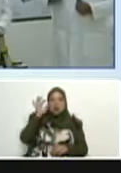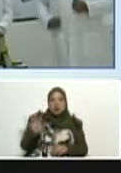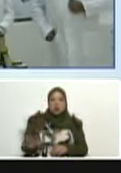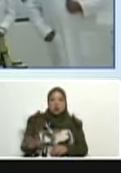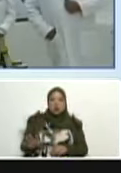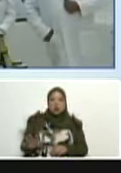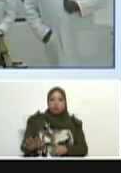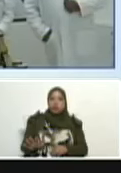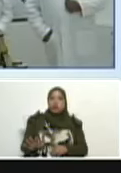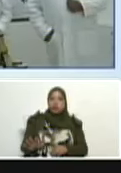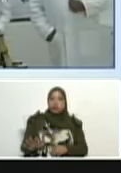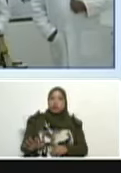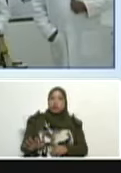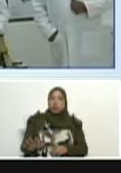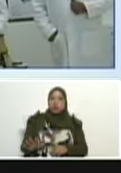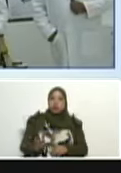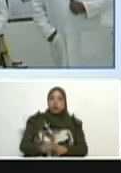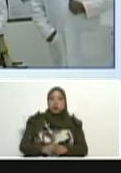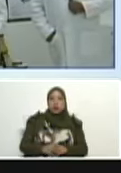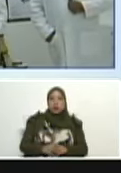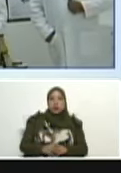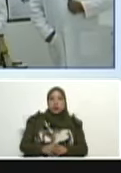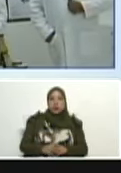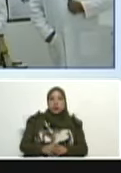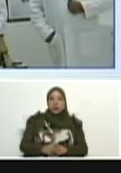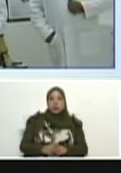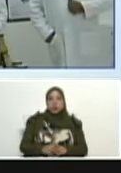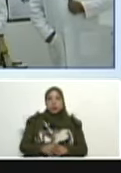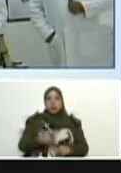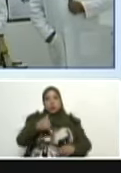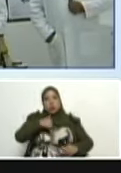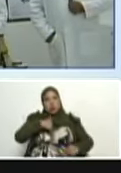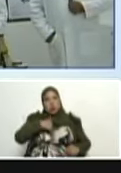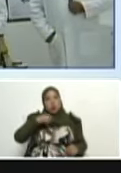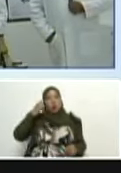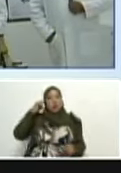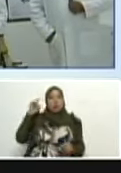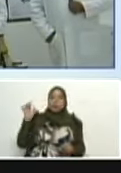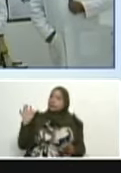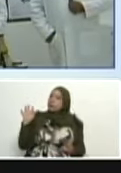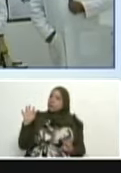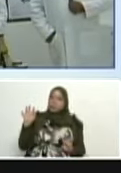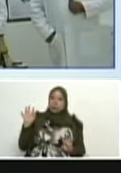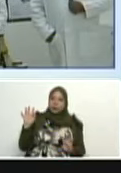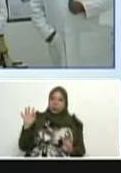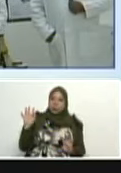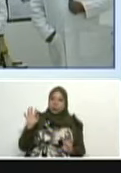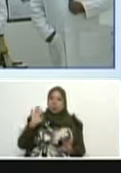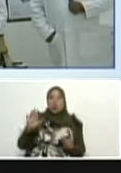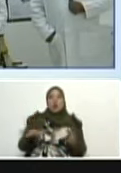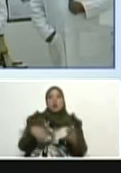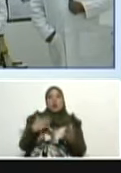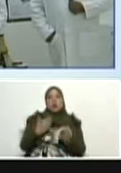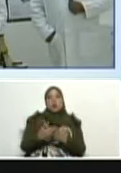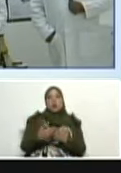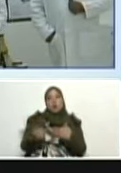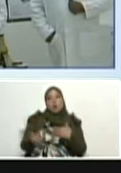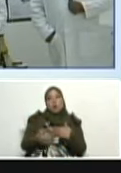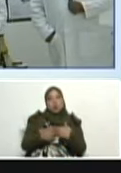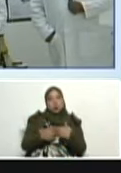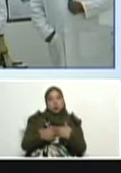Yo me paro con una toalla y Silvia me dice, tú estás loco, ¿vale? hasta que ¡pum!